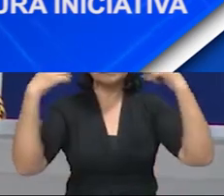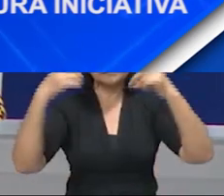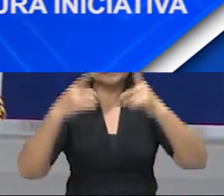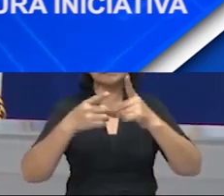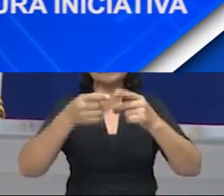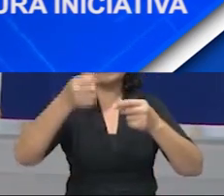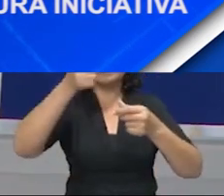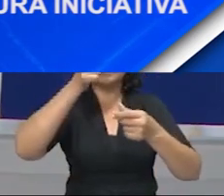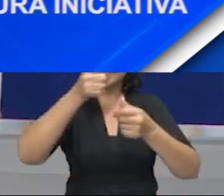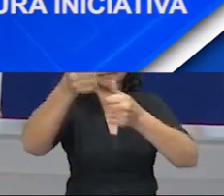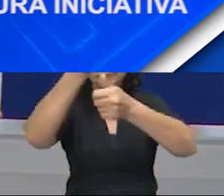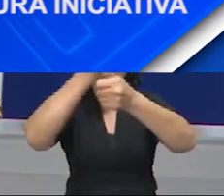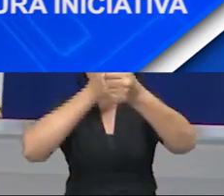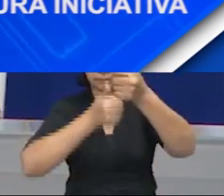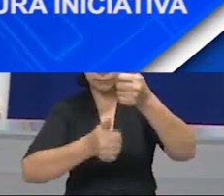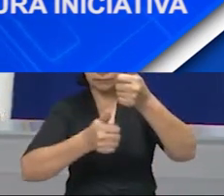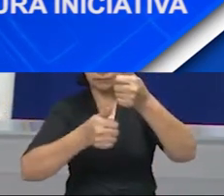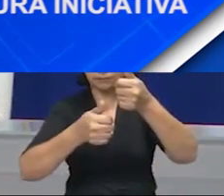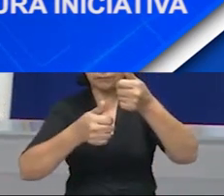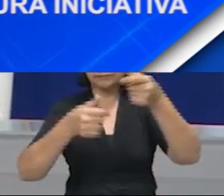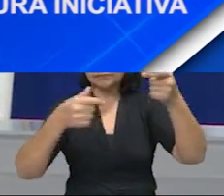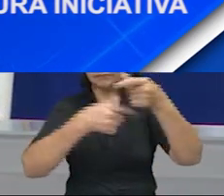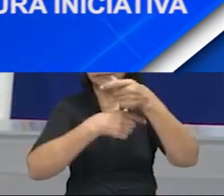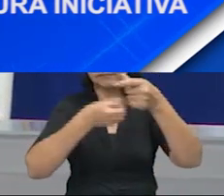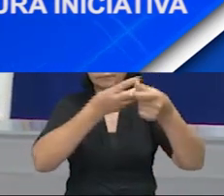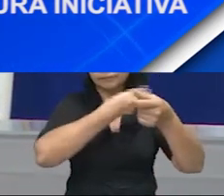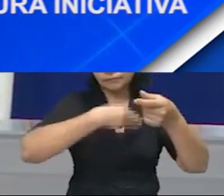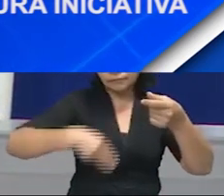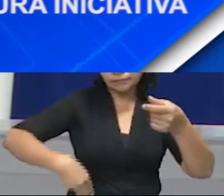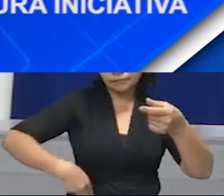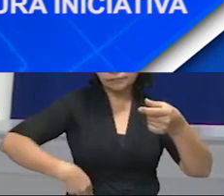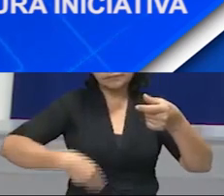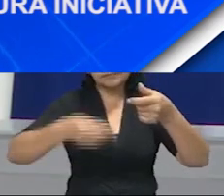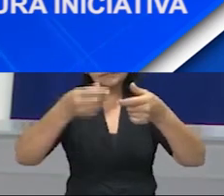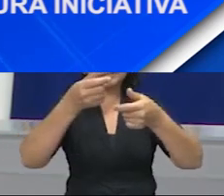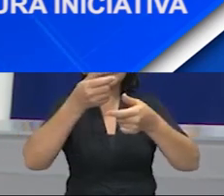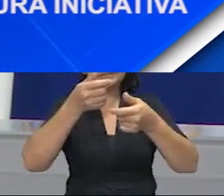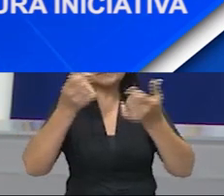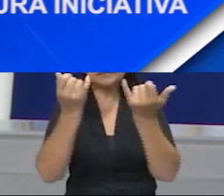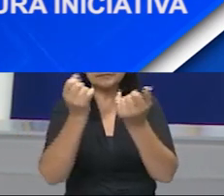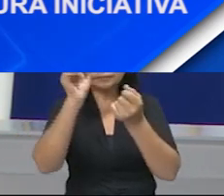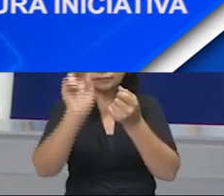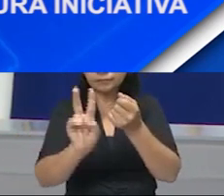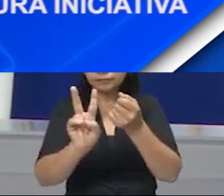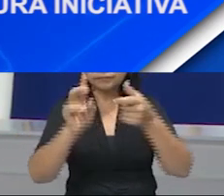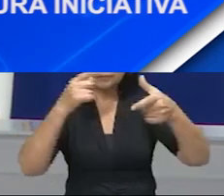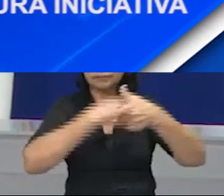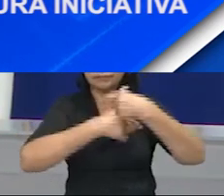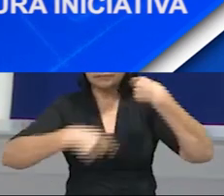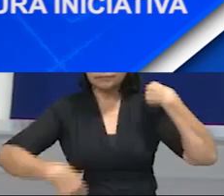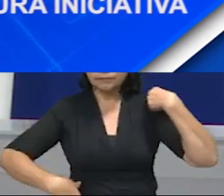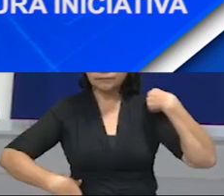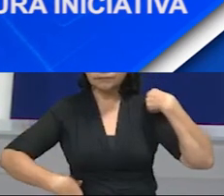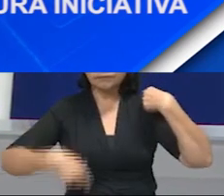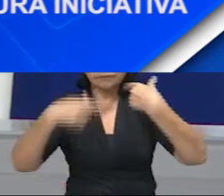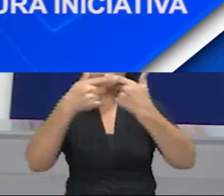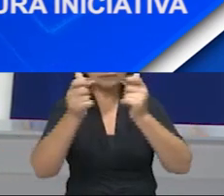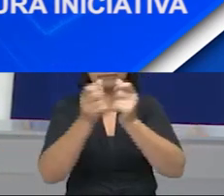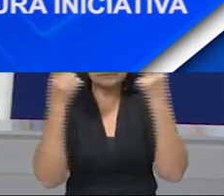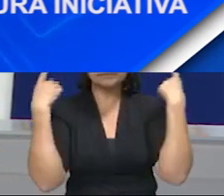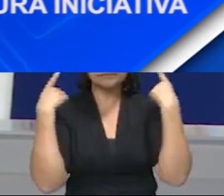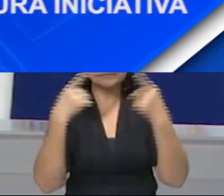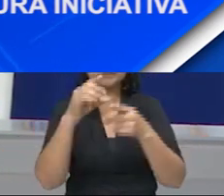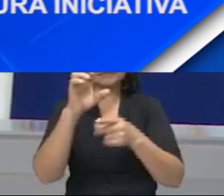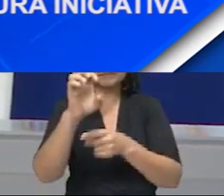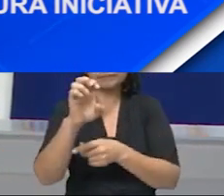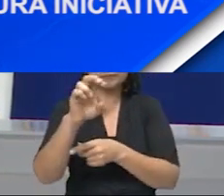y viceministro o viceministra al vicepresidente o vicepresidenta de la junta directiva